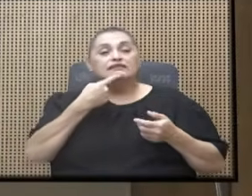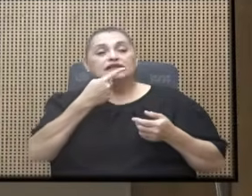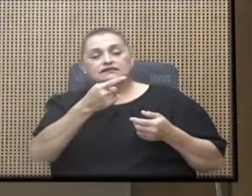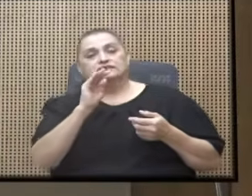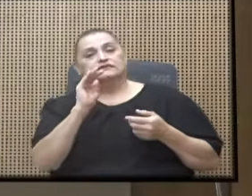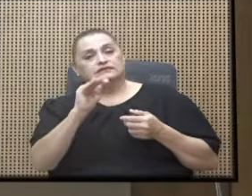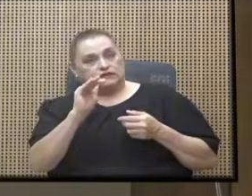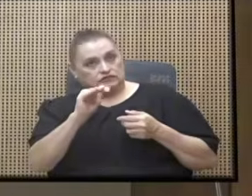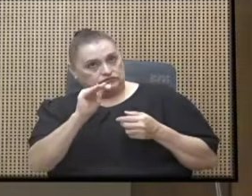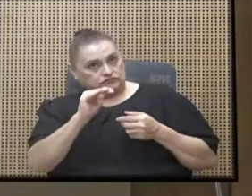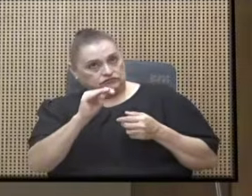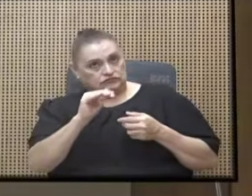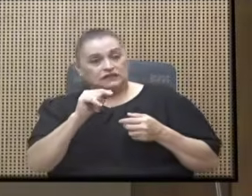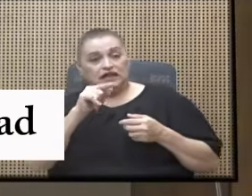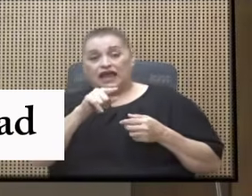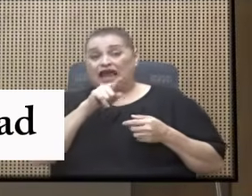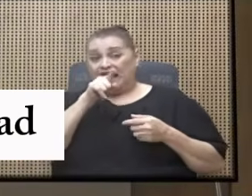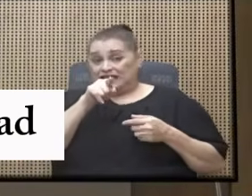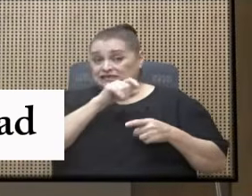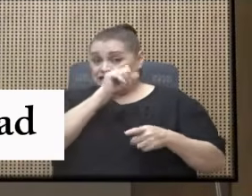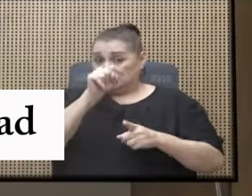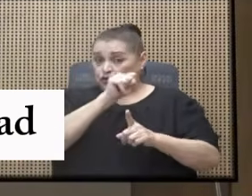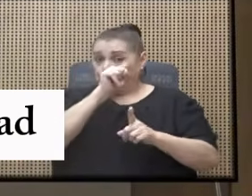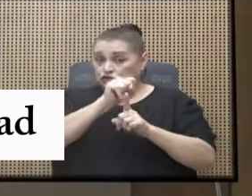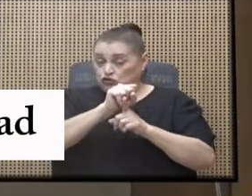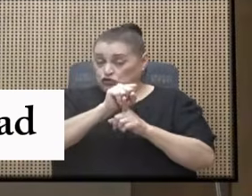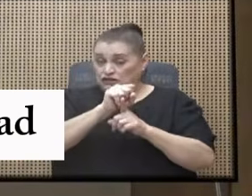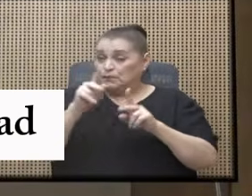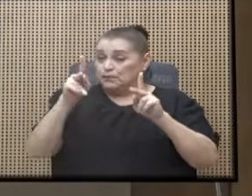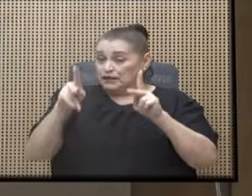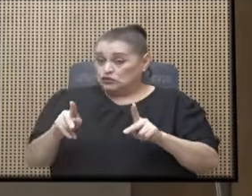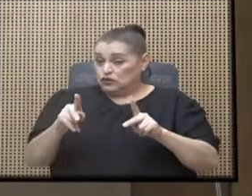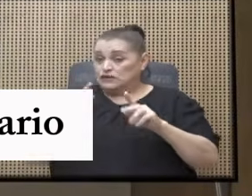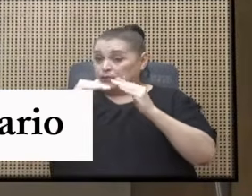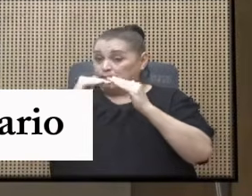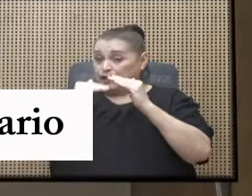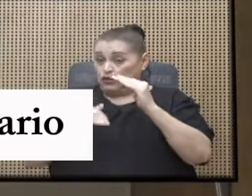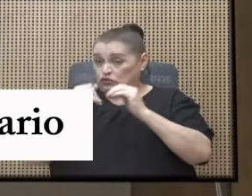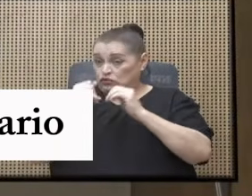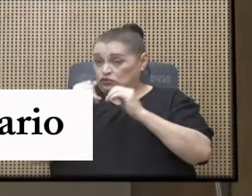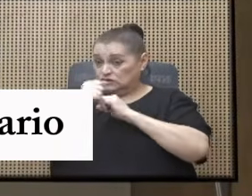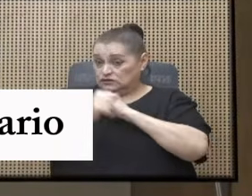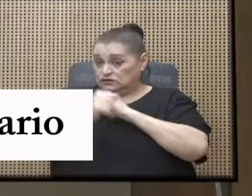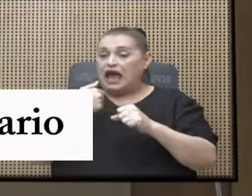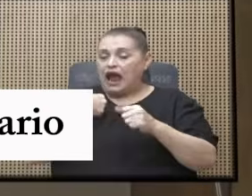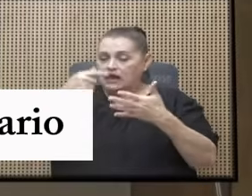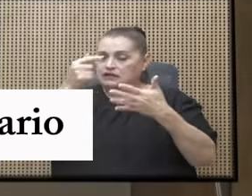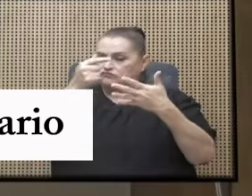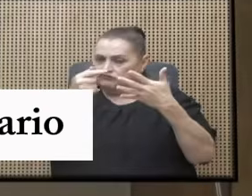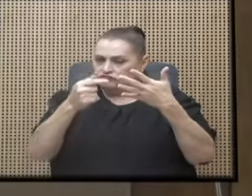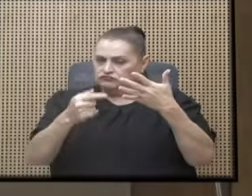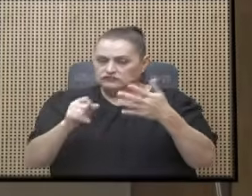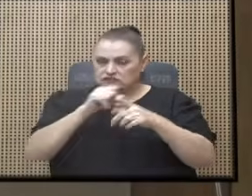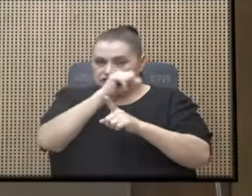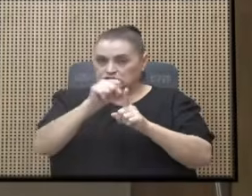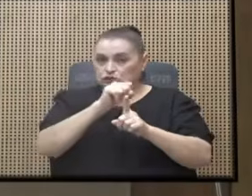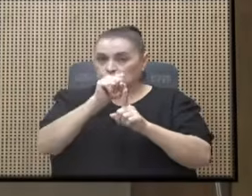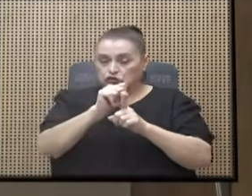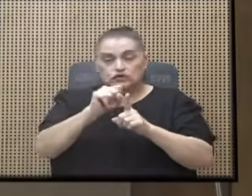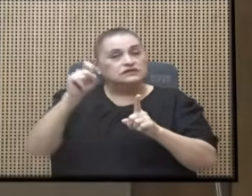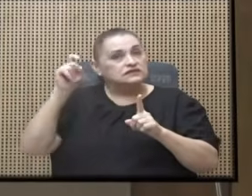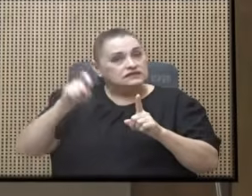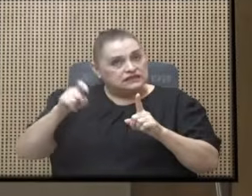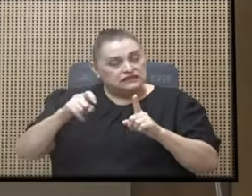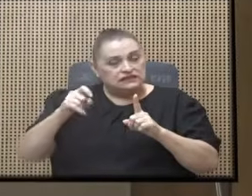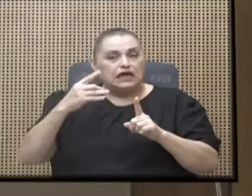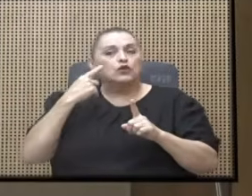advertían que en estos casos, cuando las víctimas son menores de edad, hay una serie de situaciones que es necesario